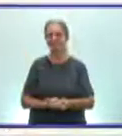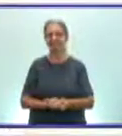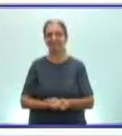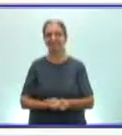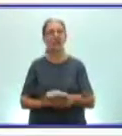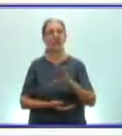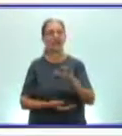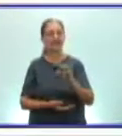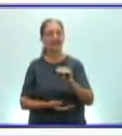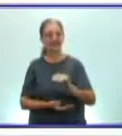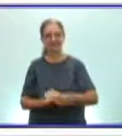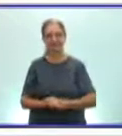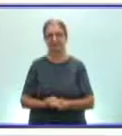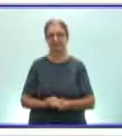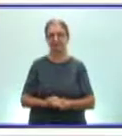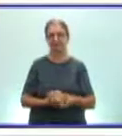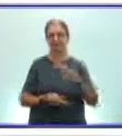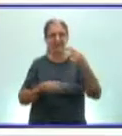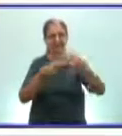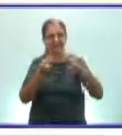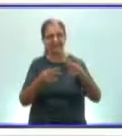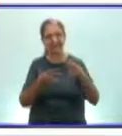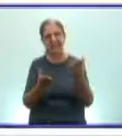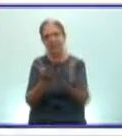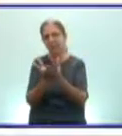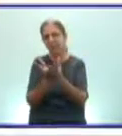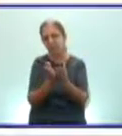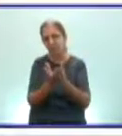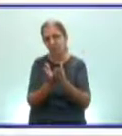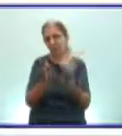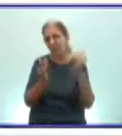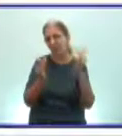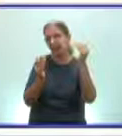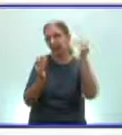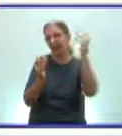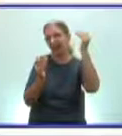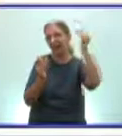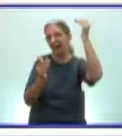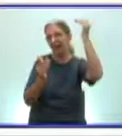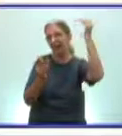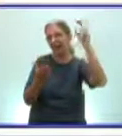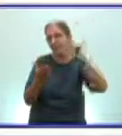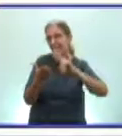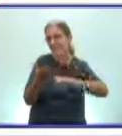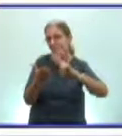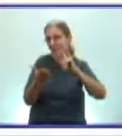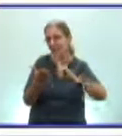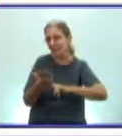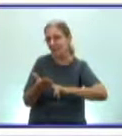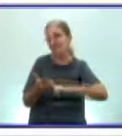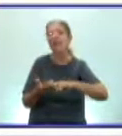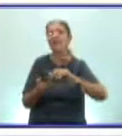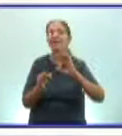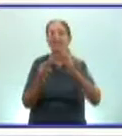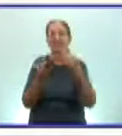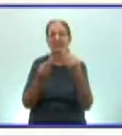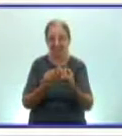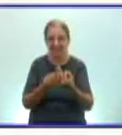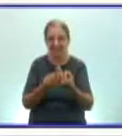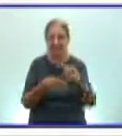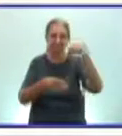Dice la tarea: realiza un estudio sobre la estatura de los miembros de tu familia. Incluye en